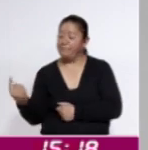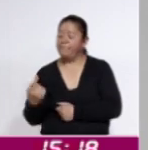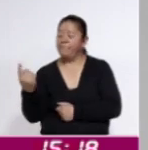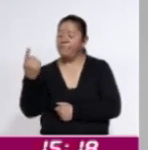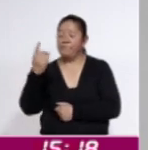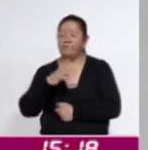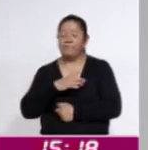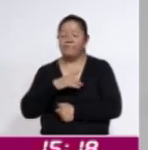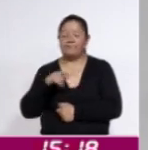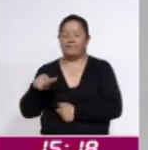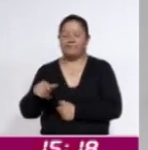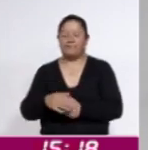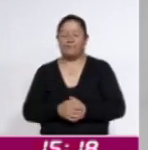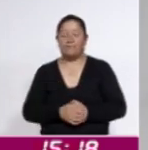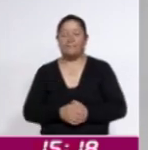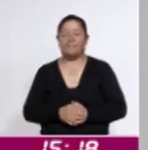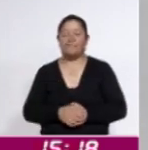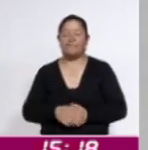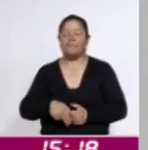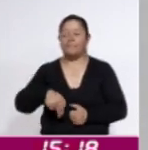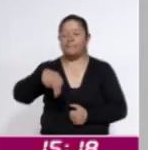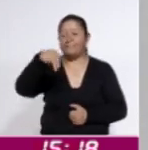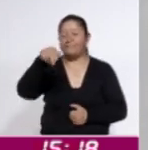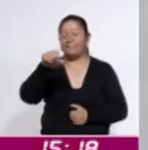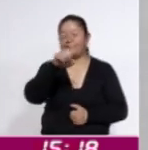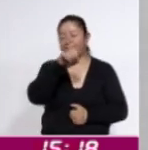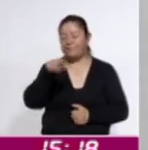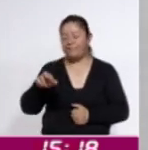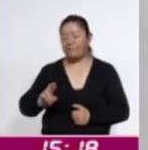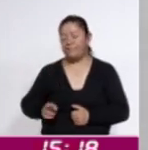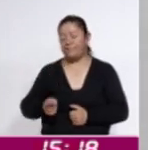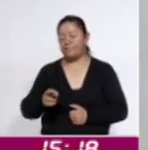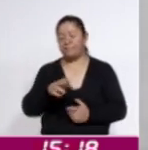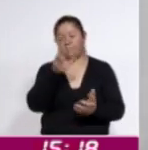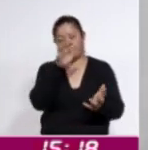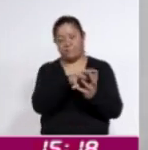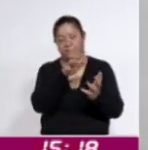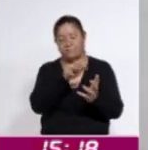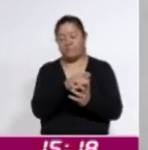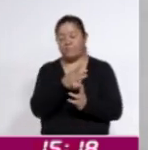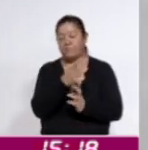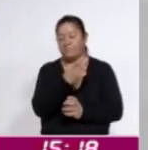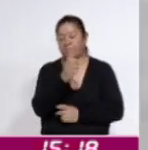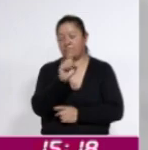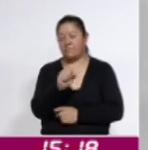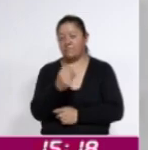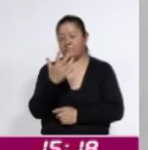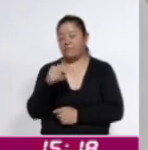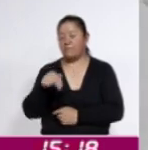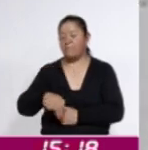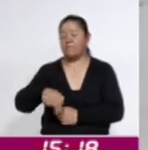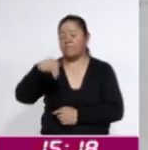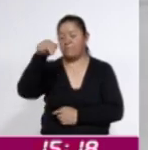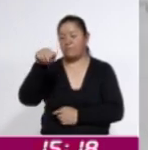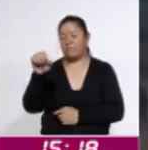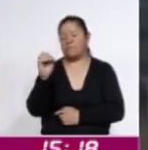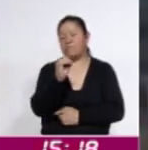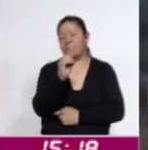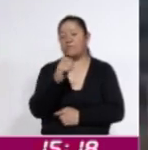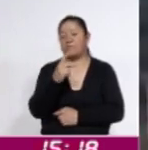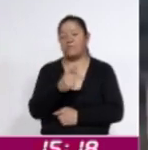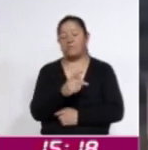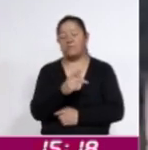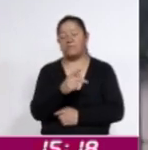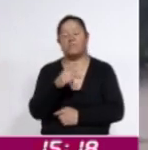330 kilómetros al nor-noroeste del río Lagartos y a 365 kilómetros al nor-noroeste de Progreso,